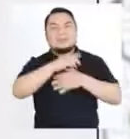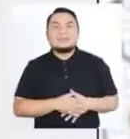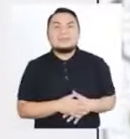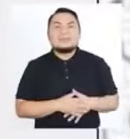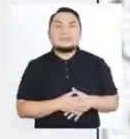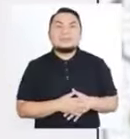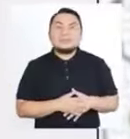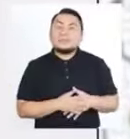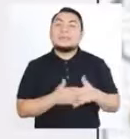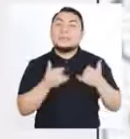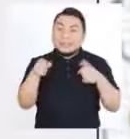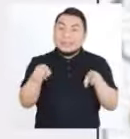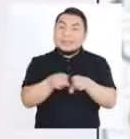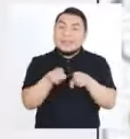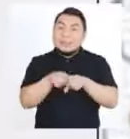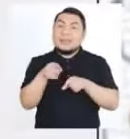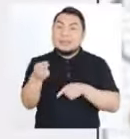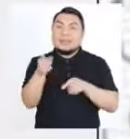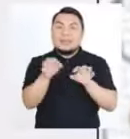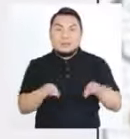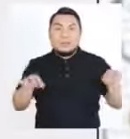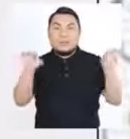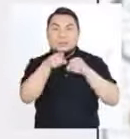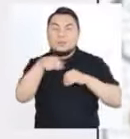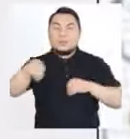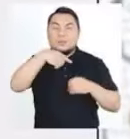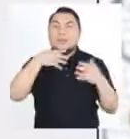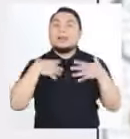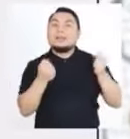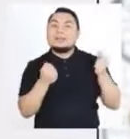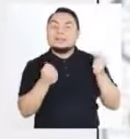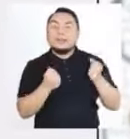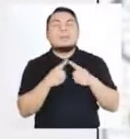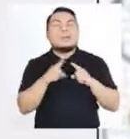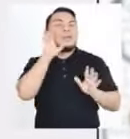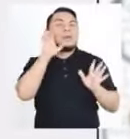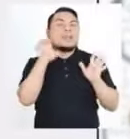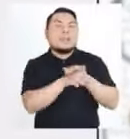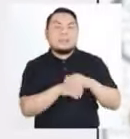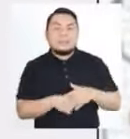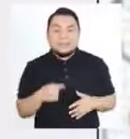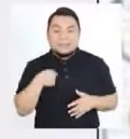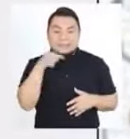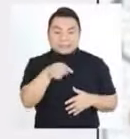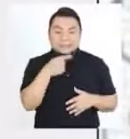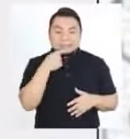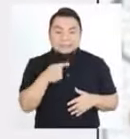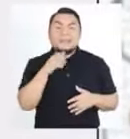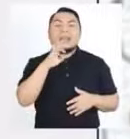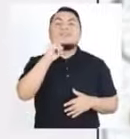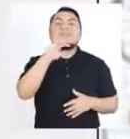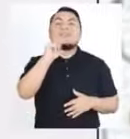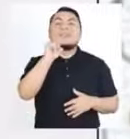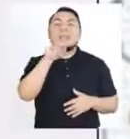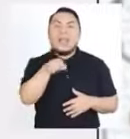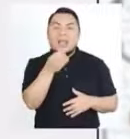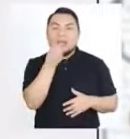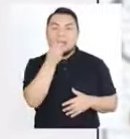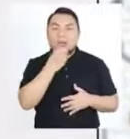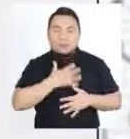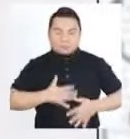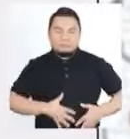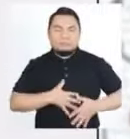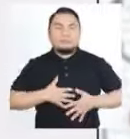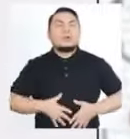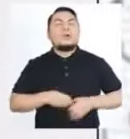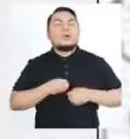etc. Cada componente es muy importante para nuestra salud. Por ejemplo, leí sobre la fibra que ayuda